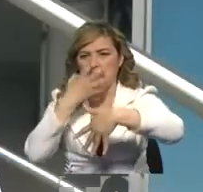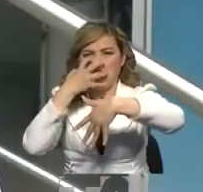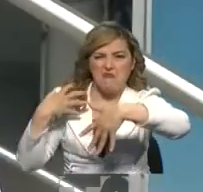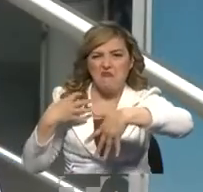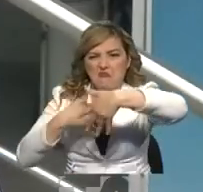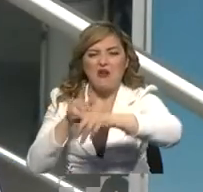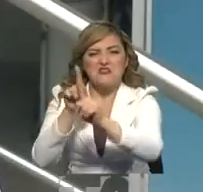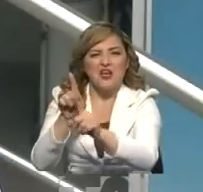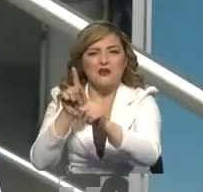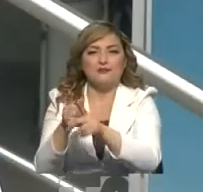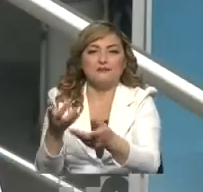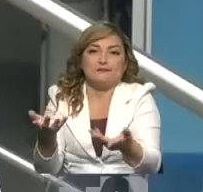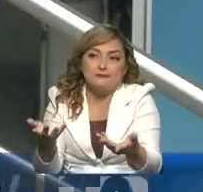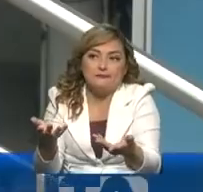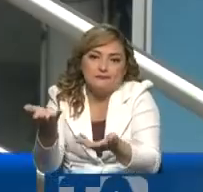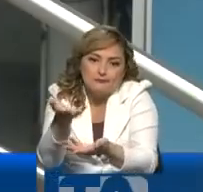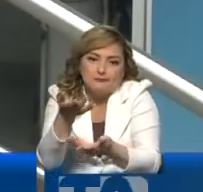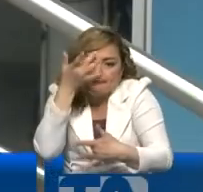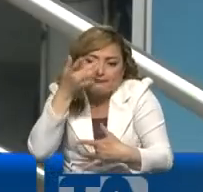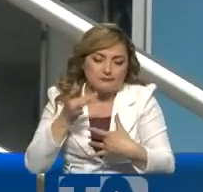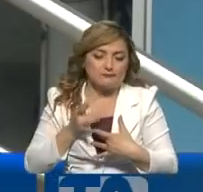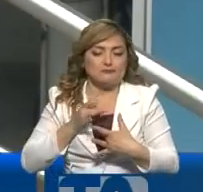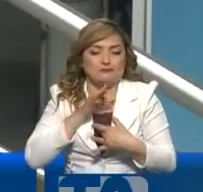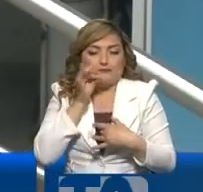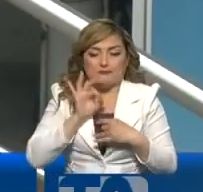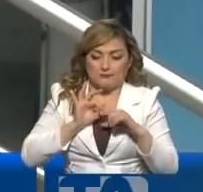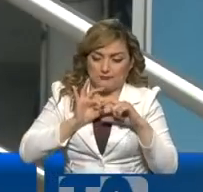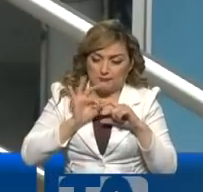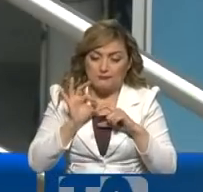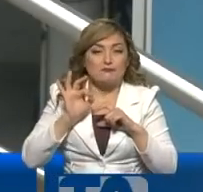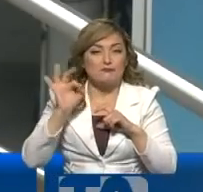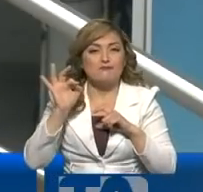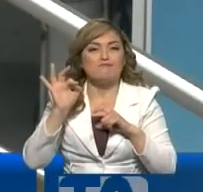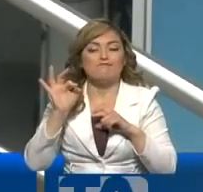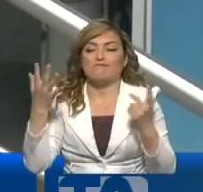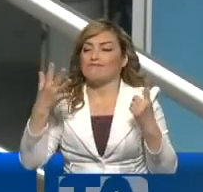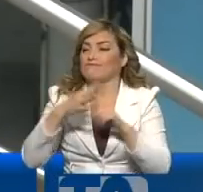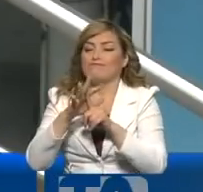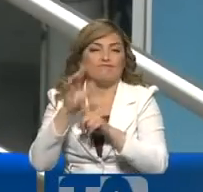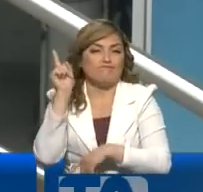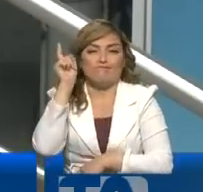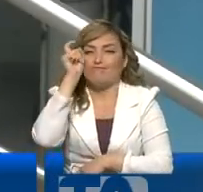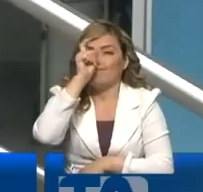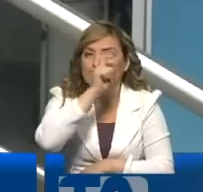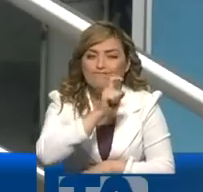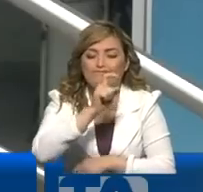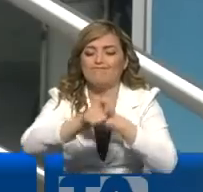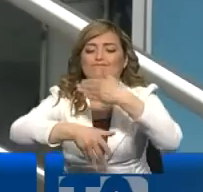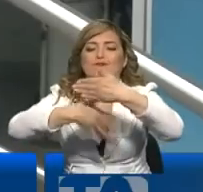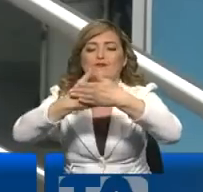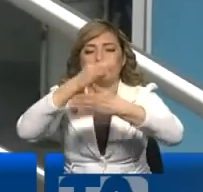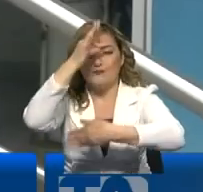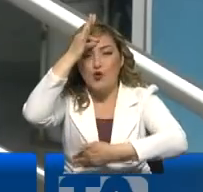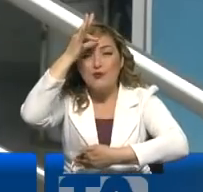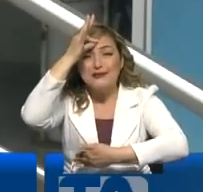se va agotando y esto puede al final ser una situación muy compleja para todos los hospitales,